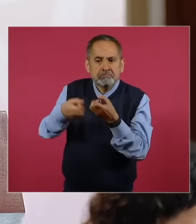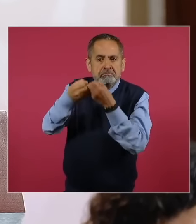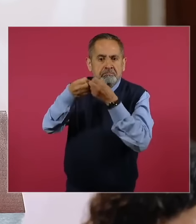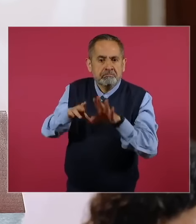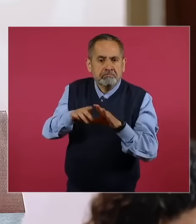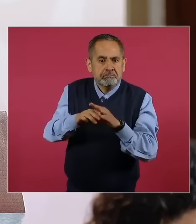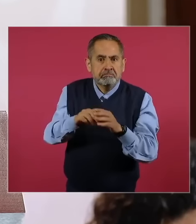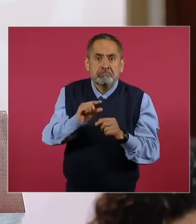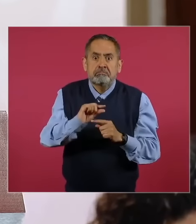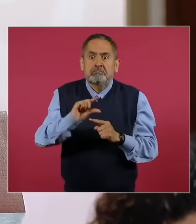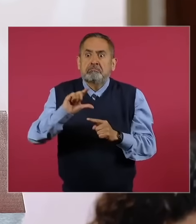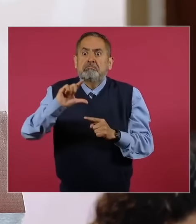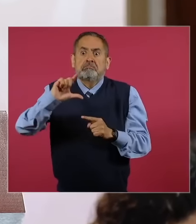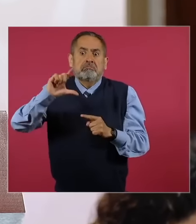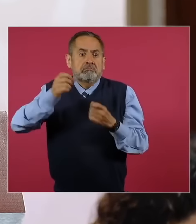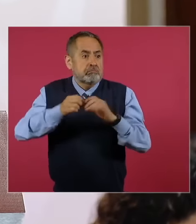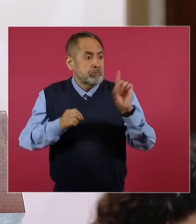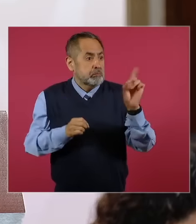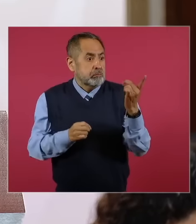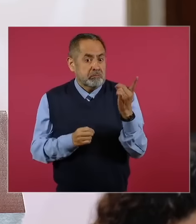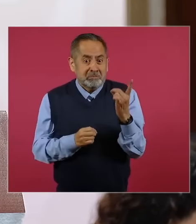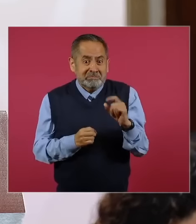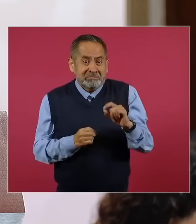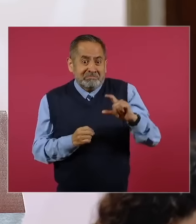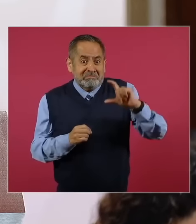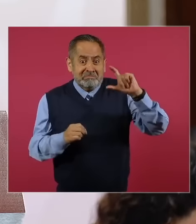como sucedía en México